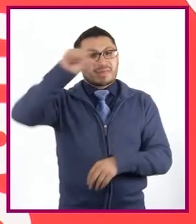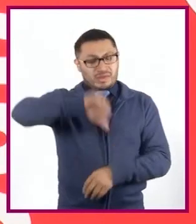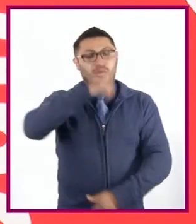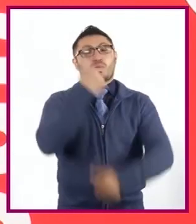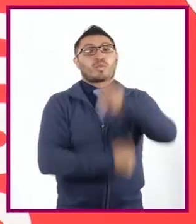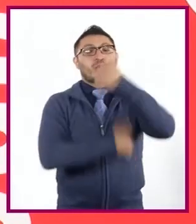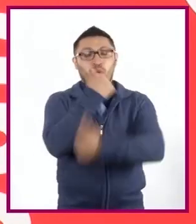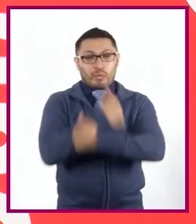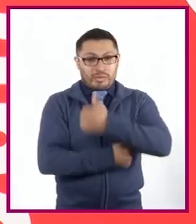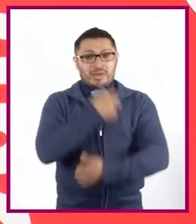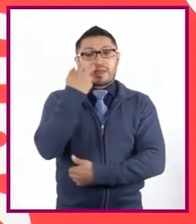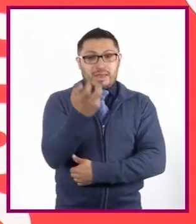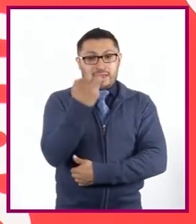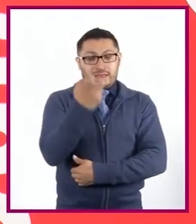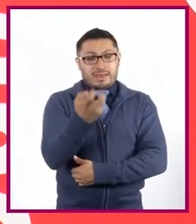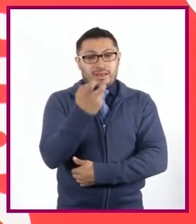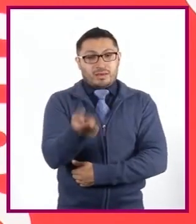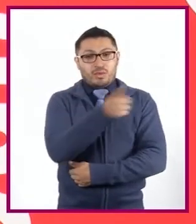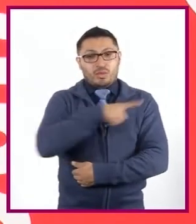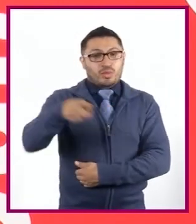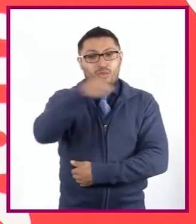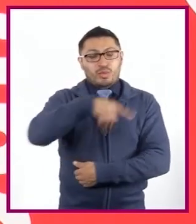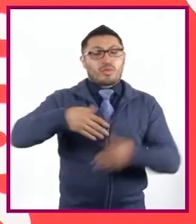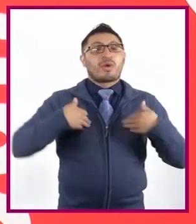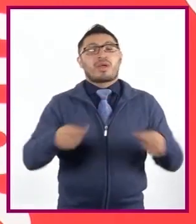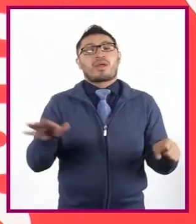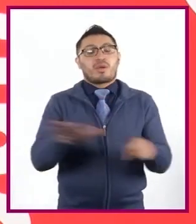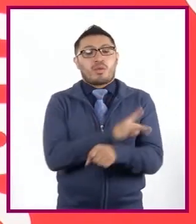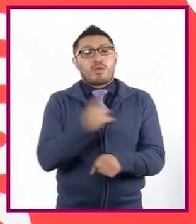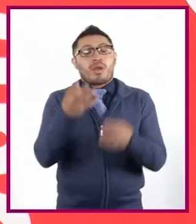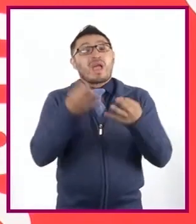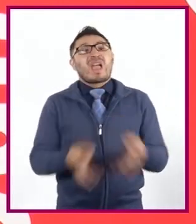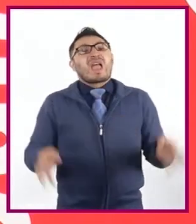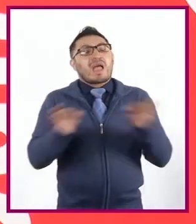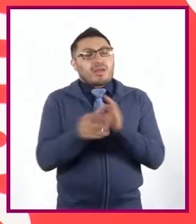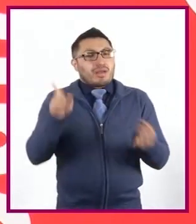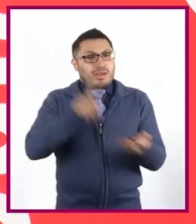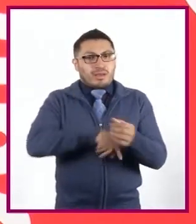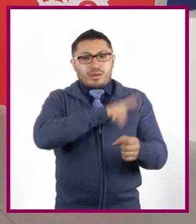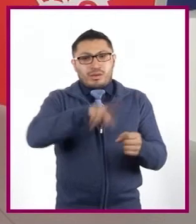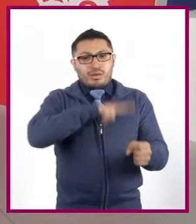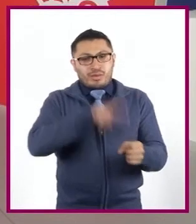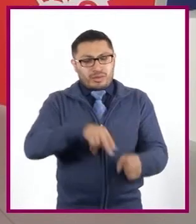competencia y que hayan comprendido por qué es importante que se dé en la naturaleza.